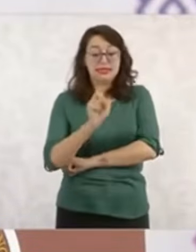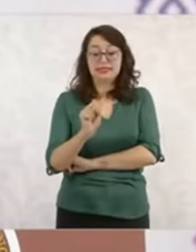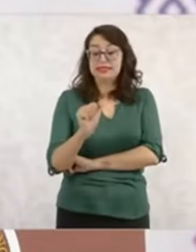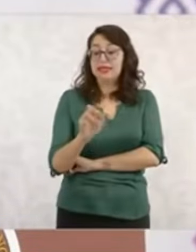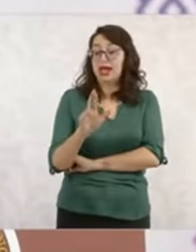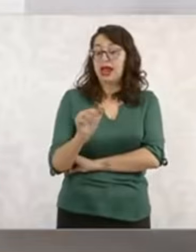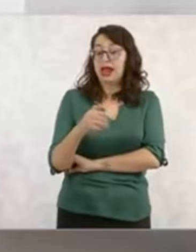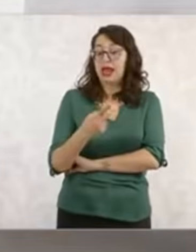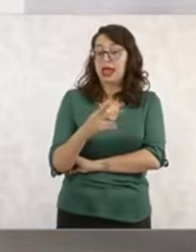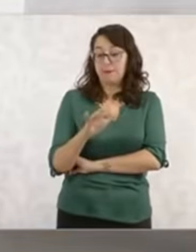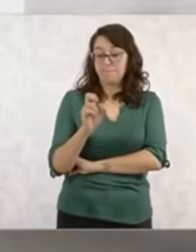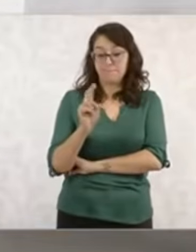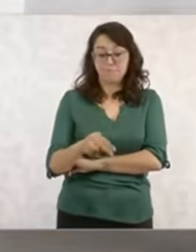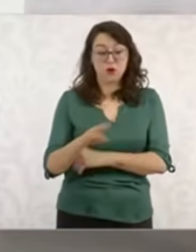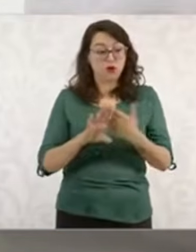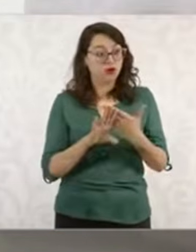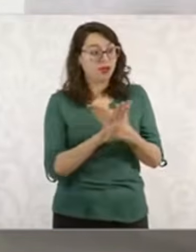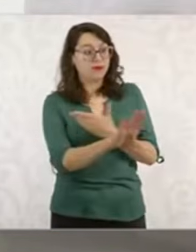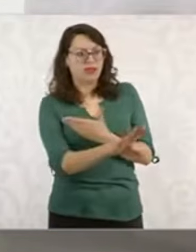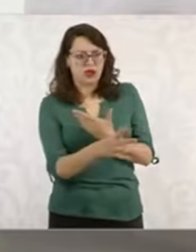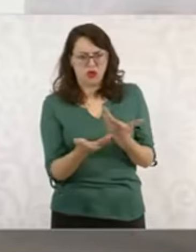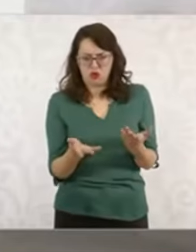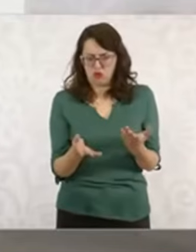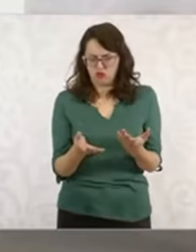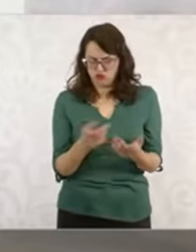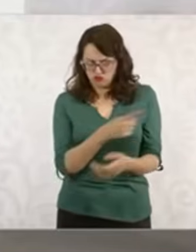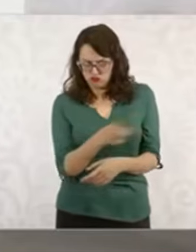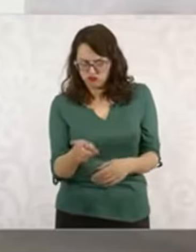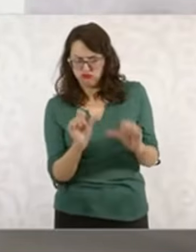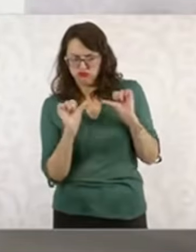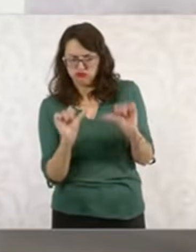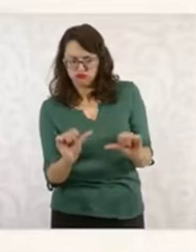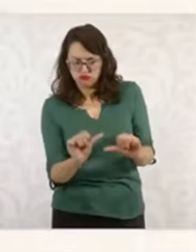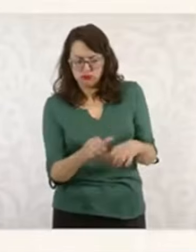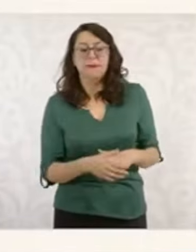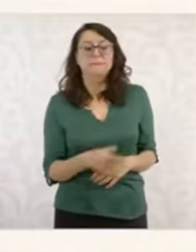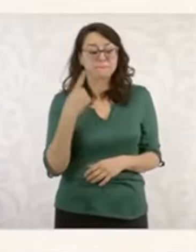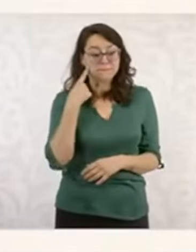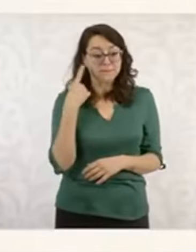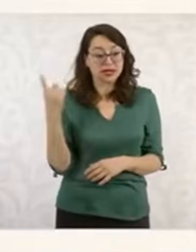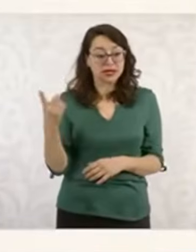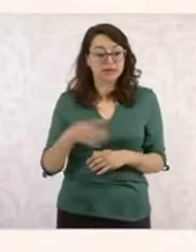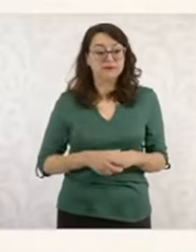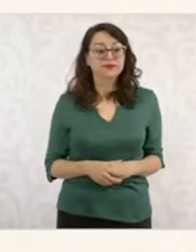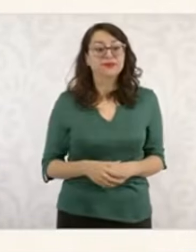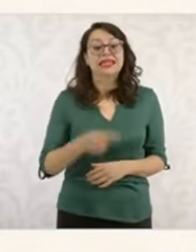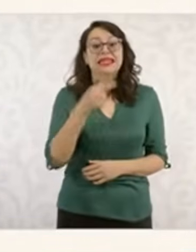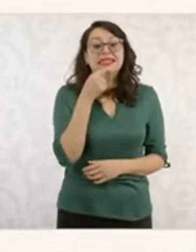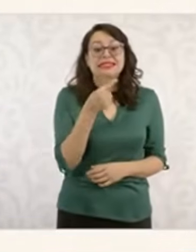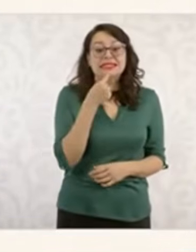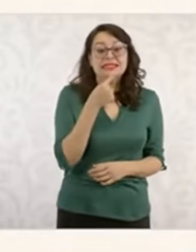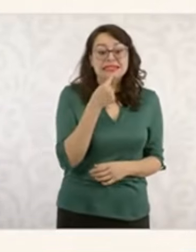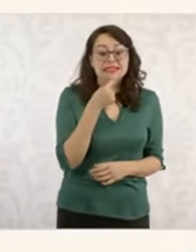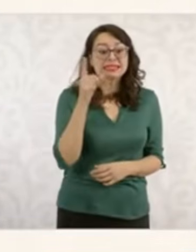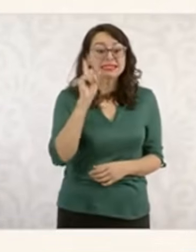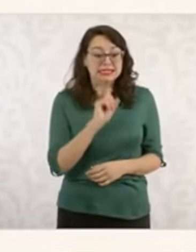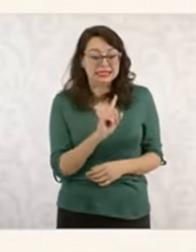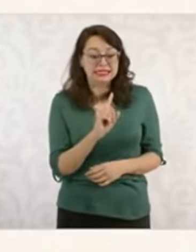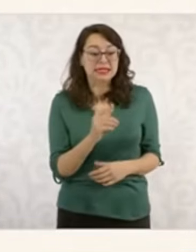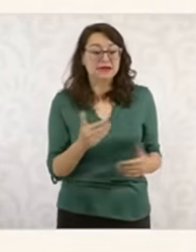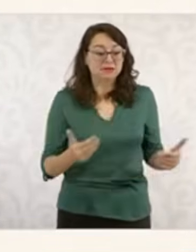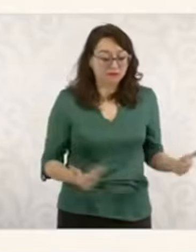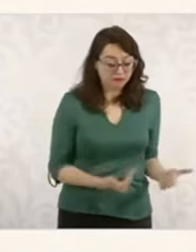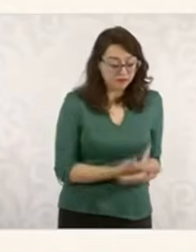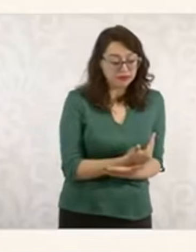específicos sobre sarampión. Entonces, ¿qué podemos ver? Los niños, niñas que están entre